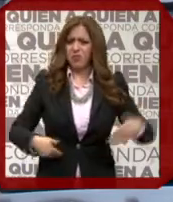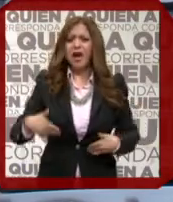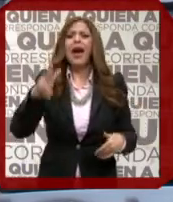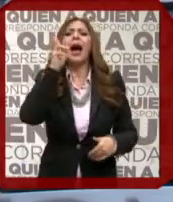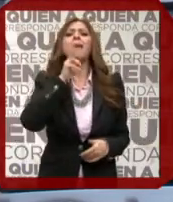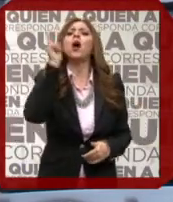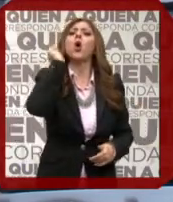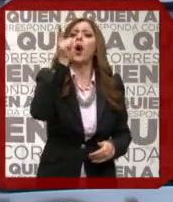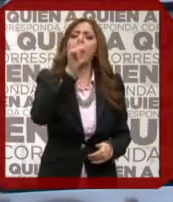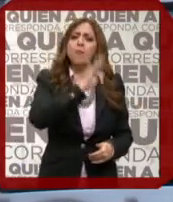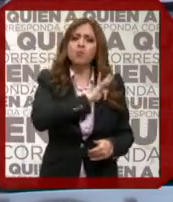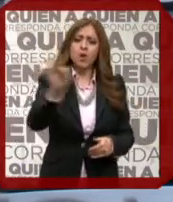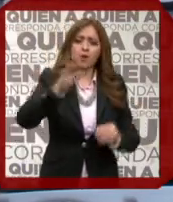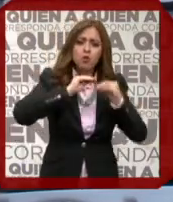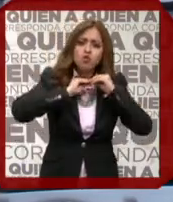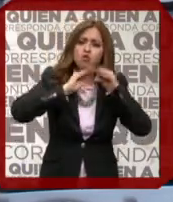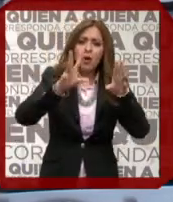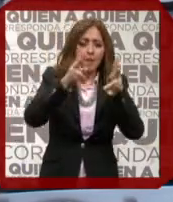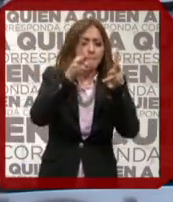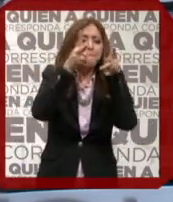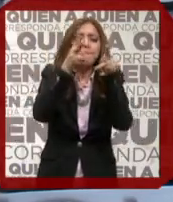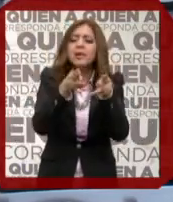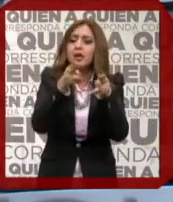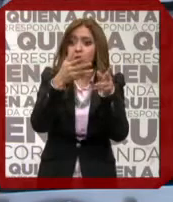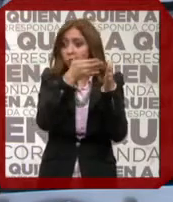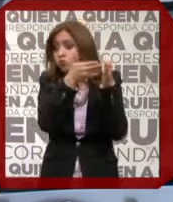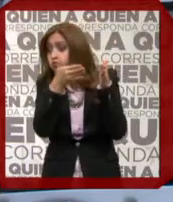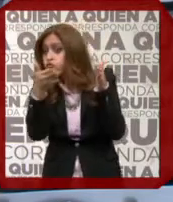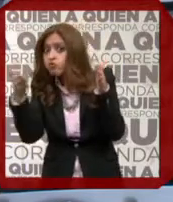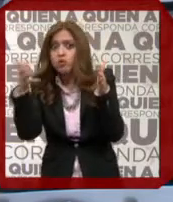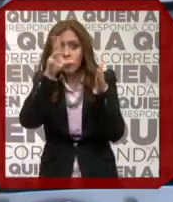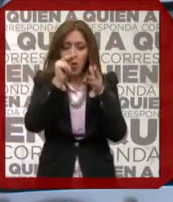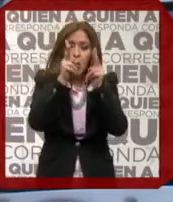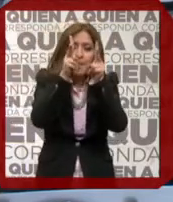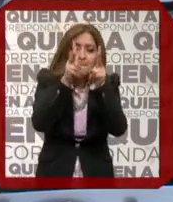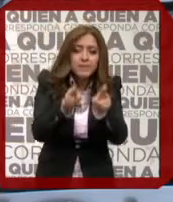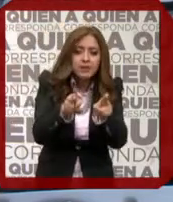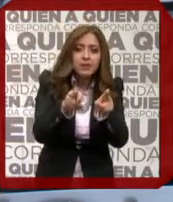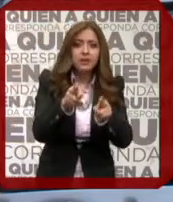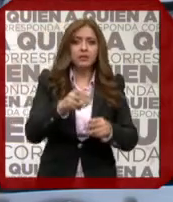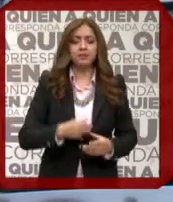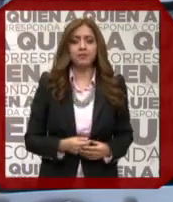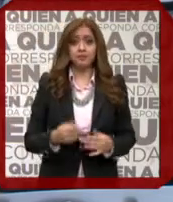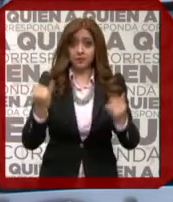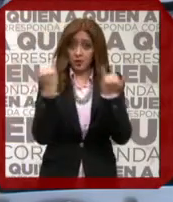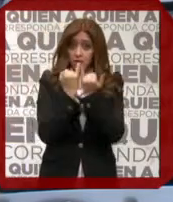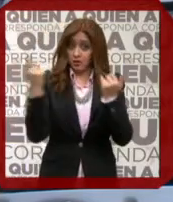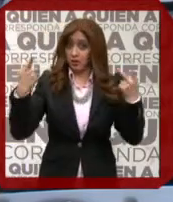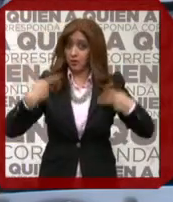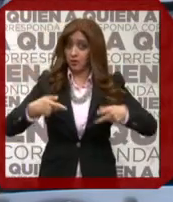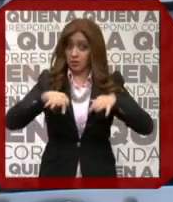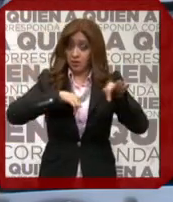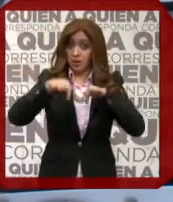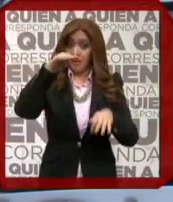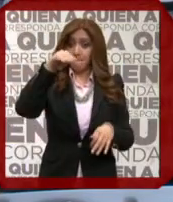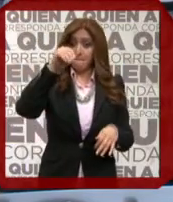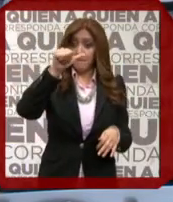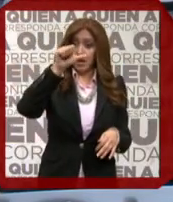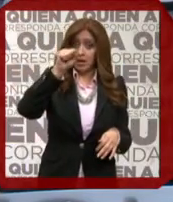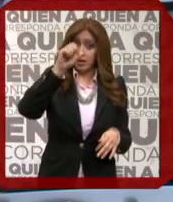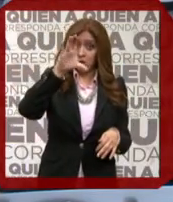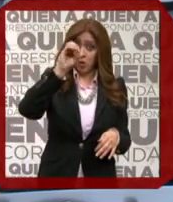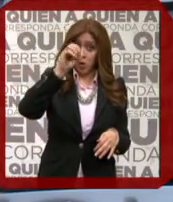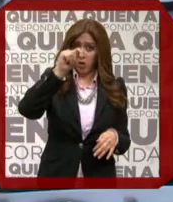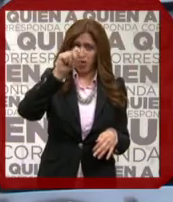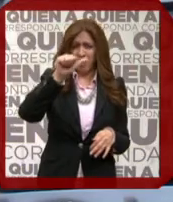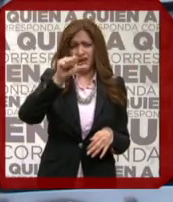ver si lo logras este subir una parte de él este no hay que hacer mucho y a la gente de mascota Sami ahí